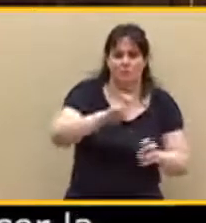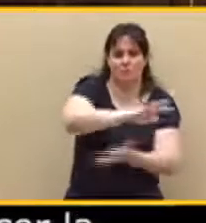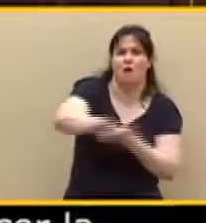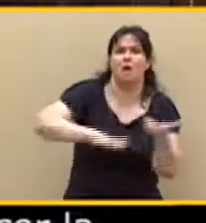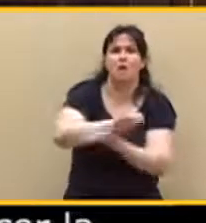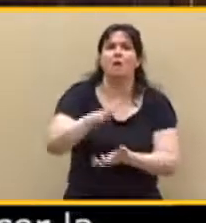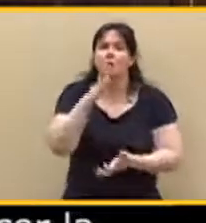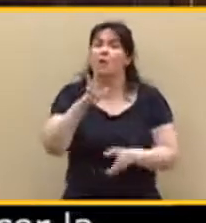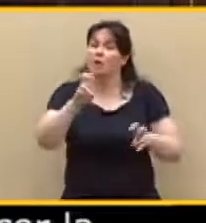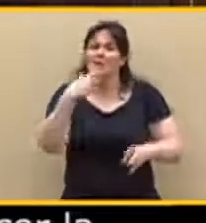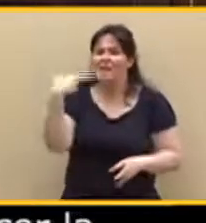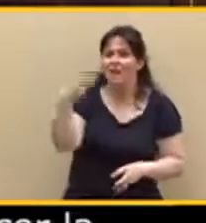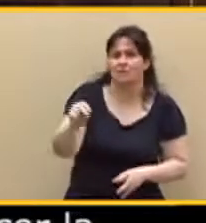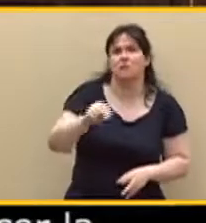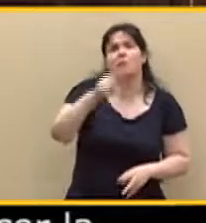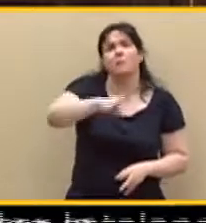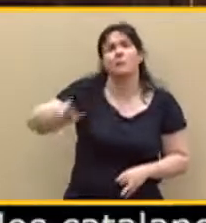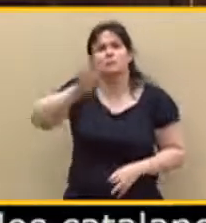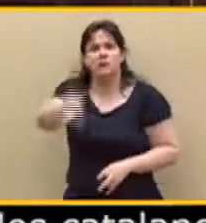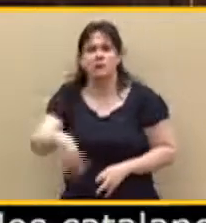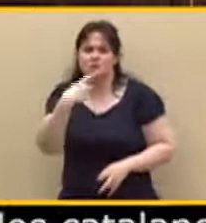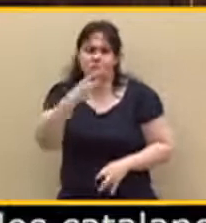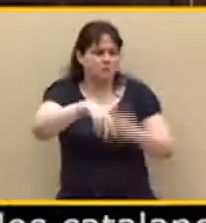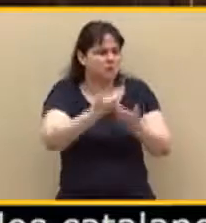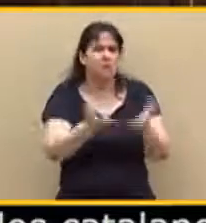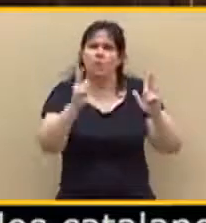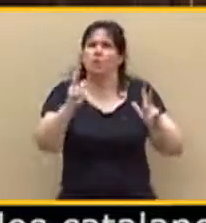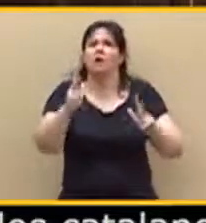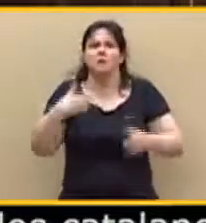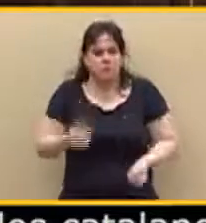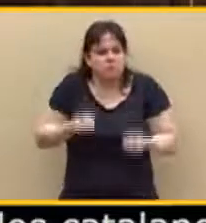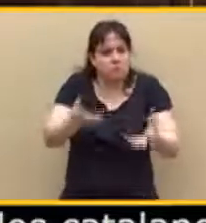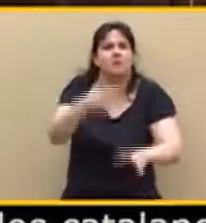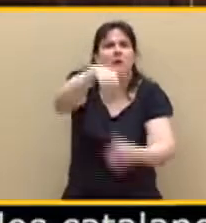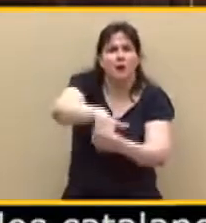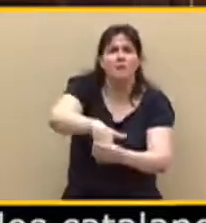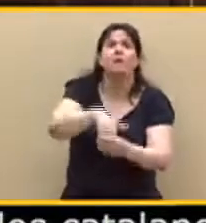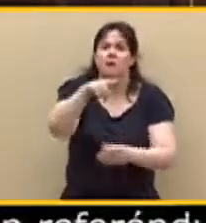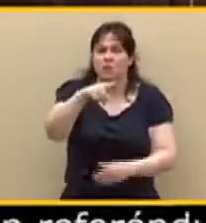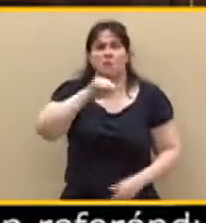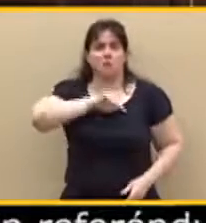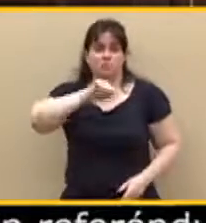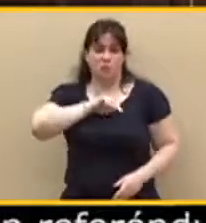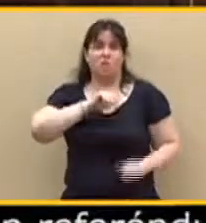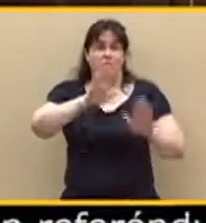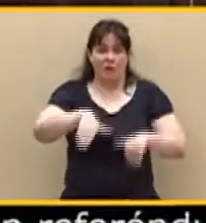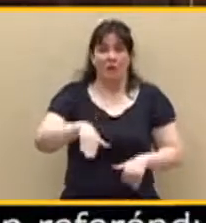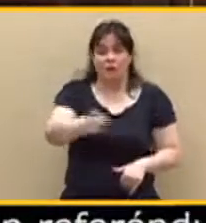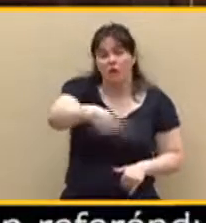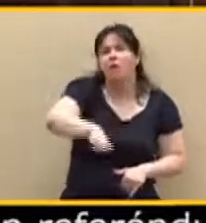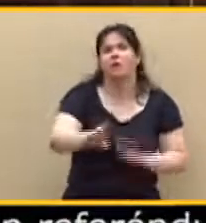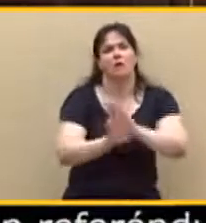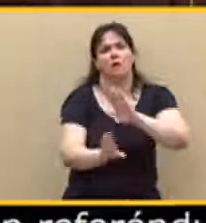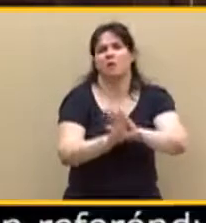los catalanes se expresen de forma democrática mediante un referéndum es un síntoma más de que ustedes forman parte del pasado y que ya solo